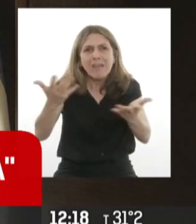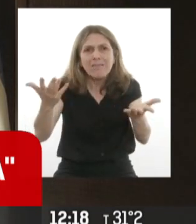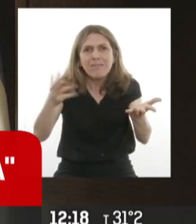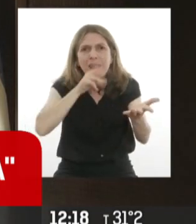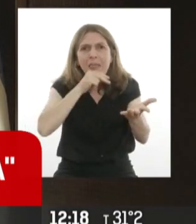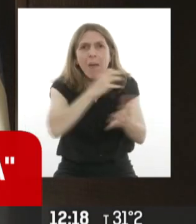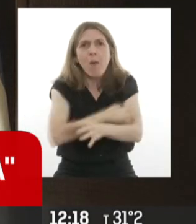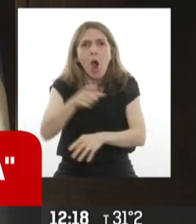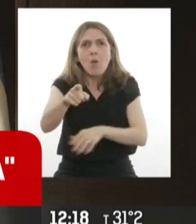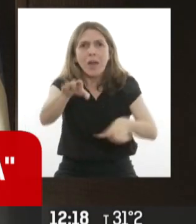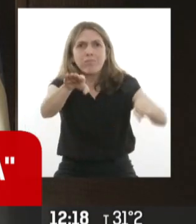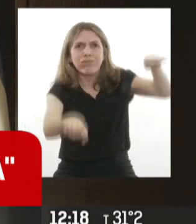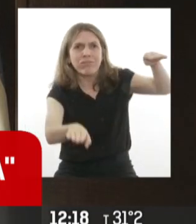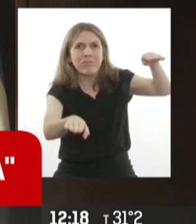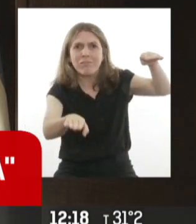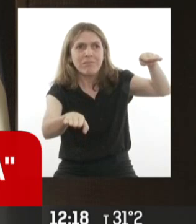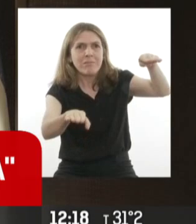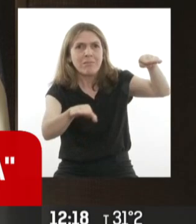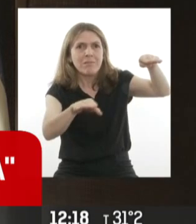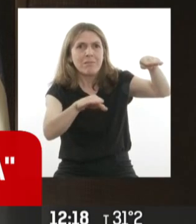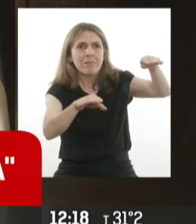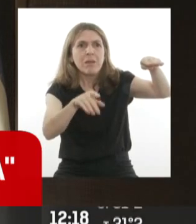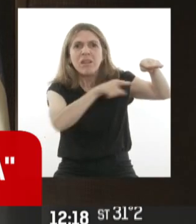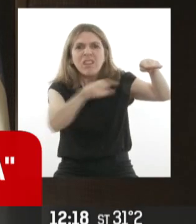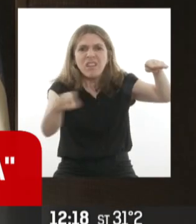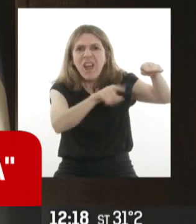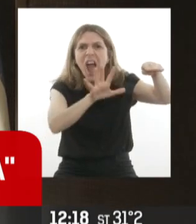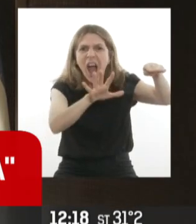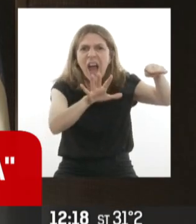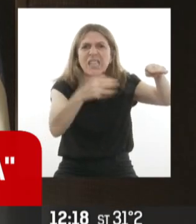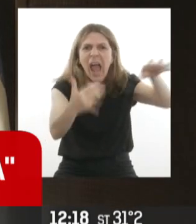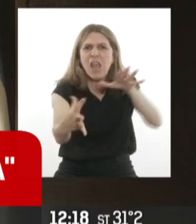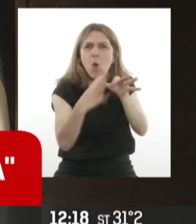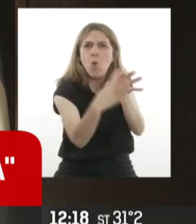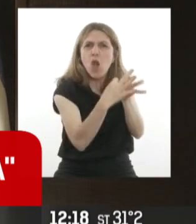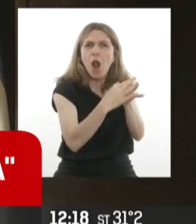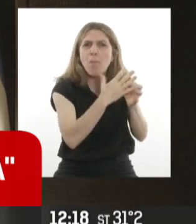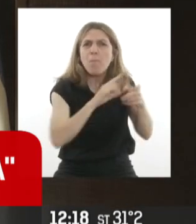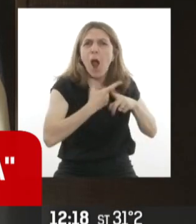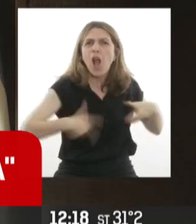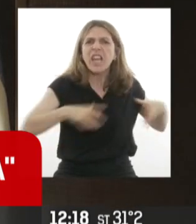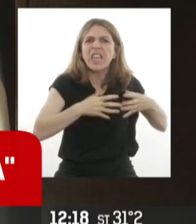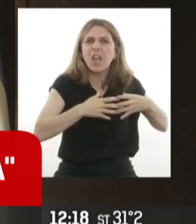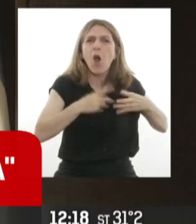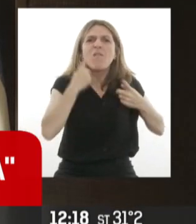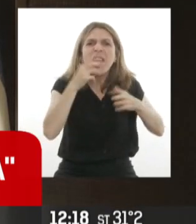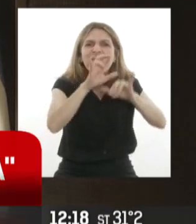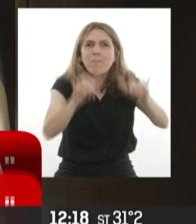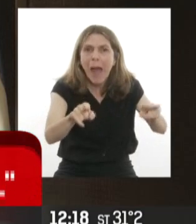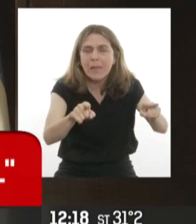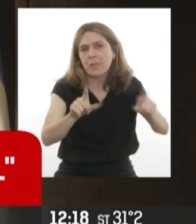Y en esa desigualdad, nadie que haya abrazado la política éticamente puede vivir en paz.